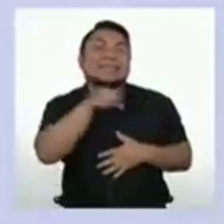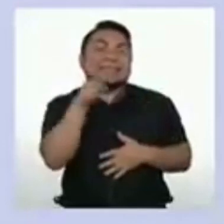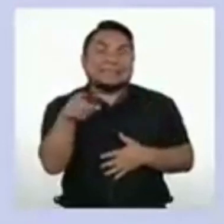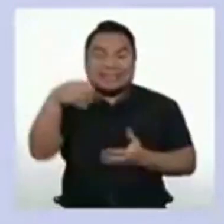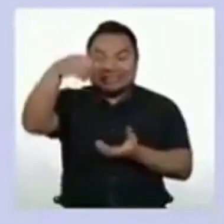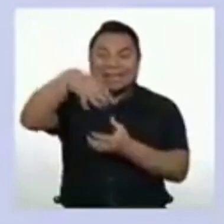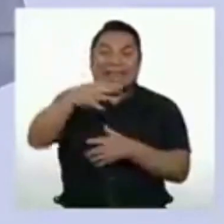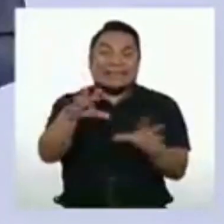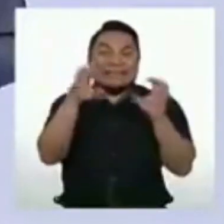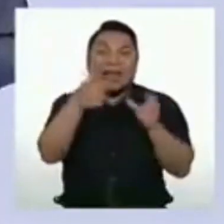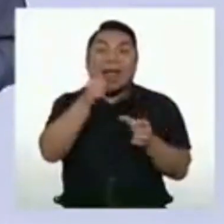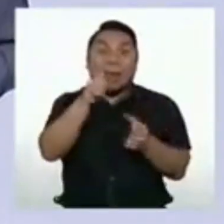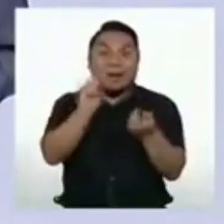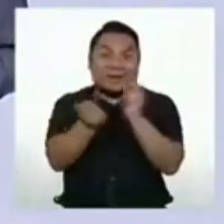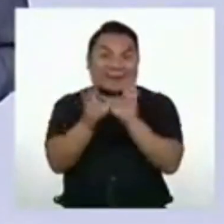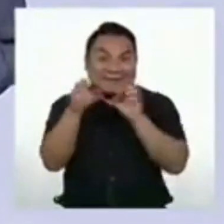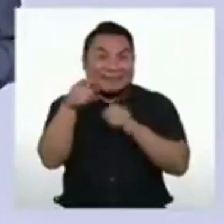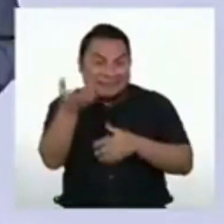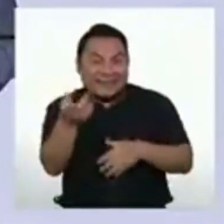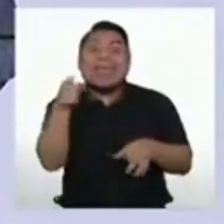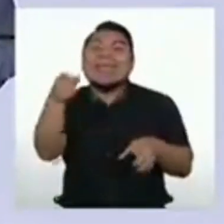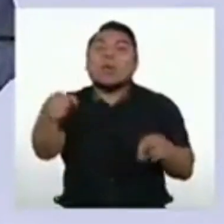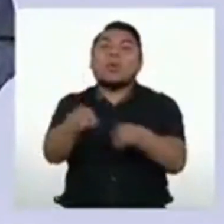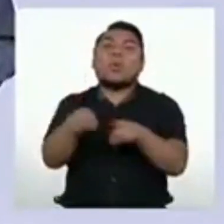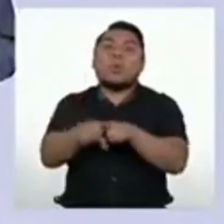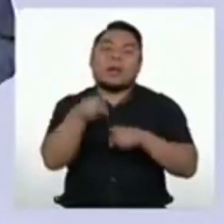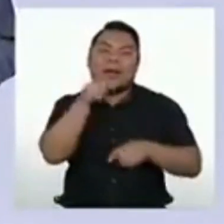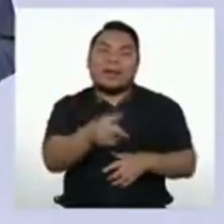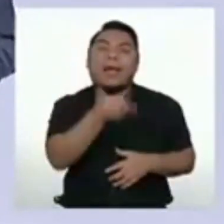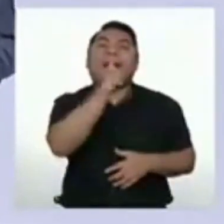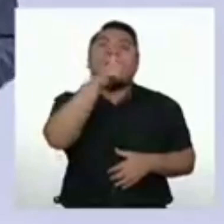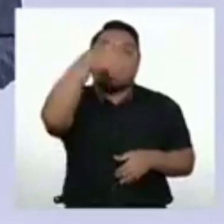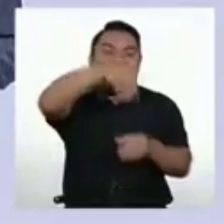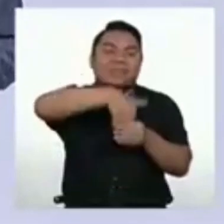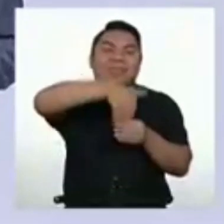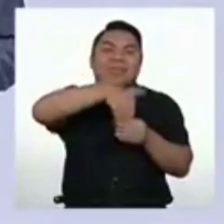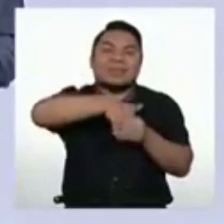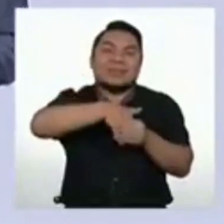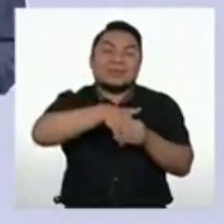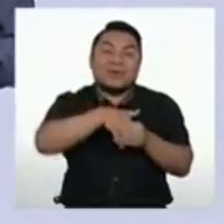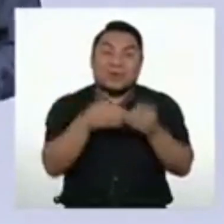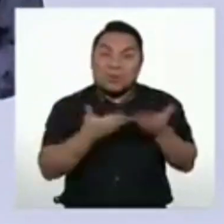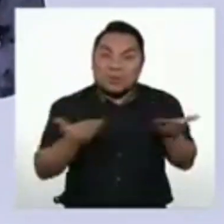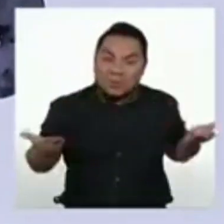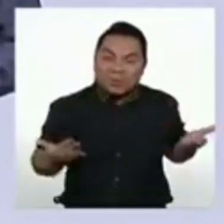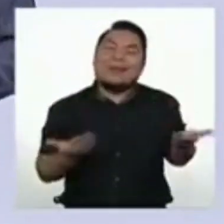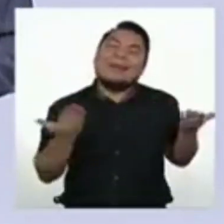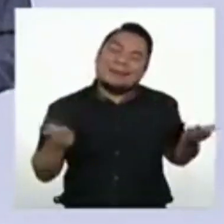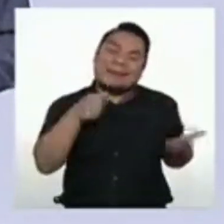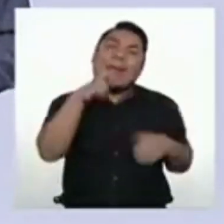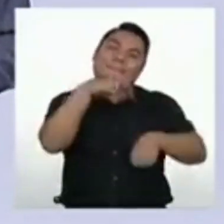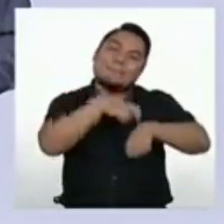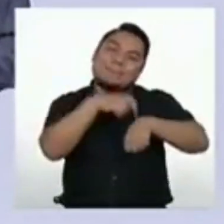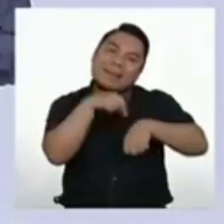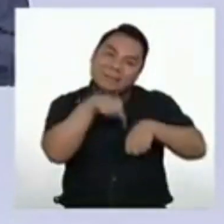Se convierte en hielo. Esto también sucede con el agua que está dentro de los alimentos. En este caso, la